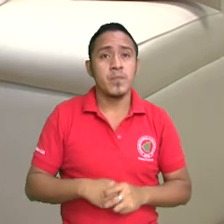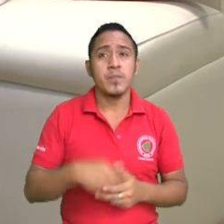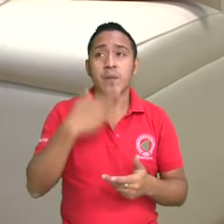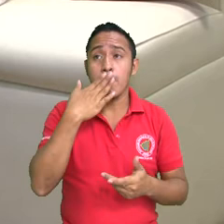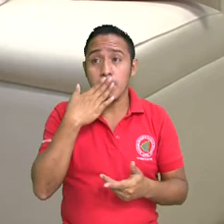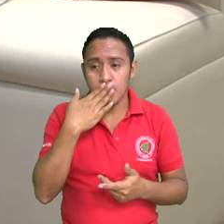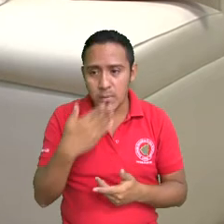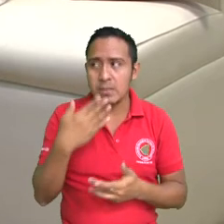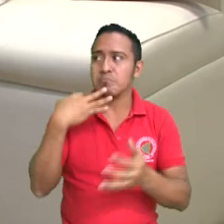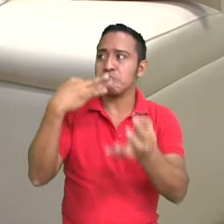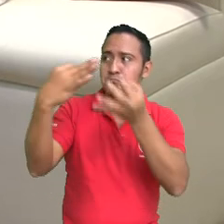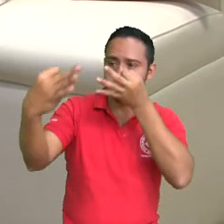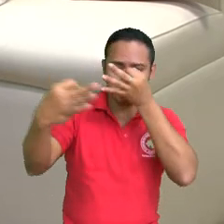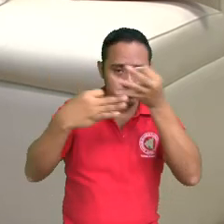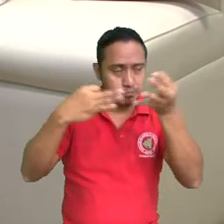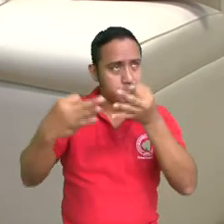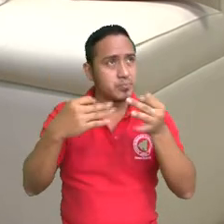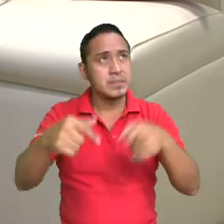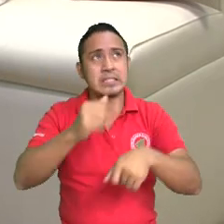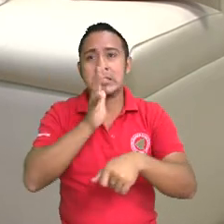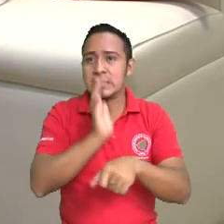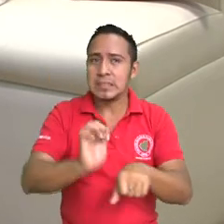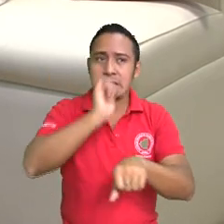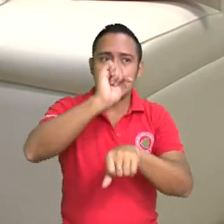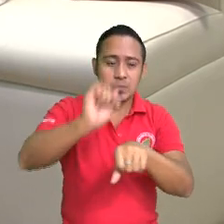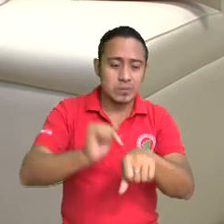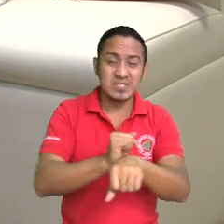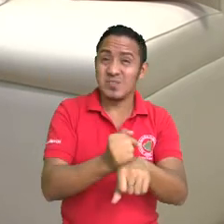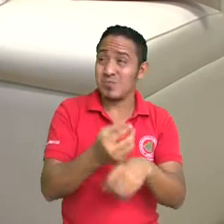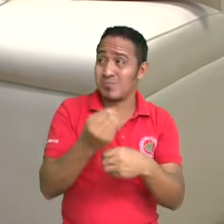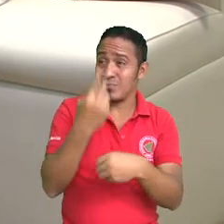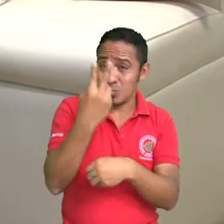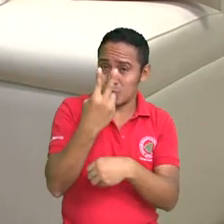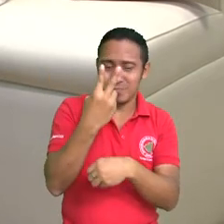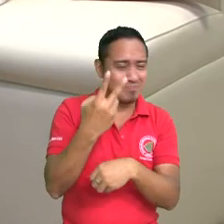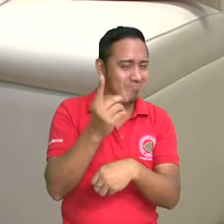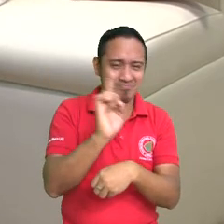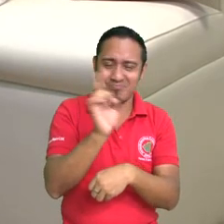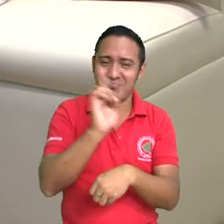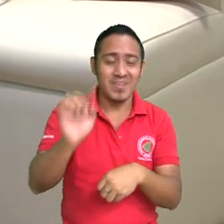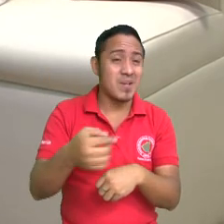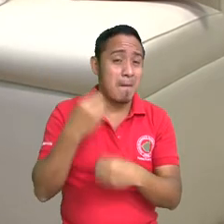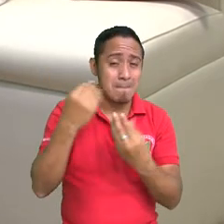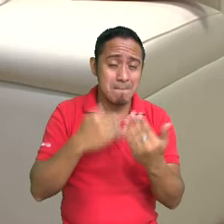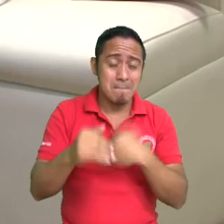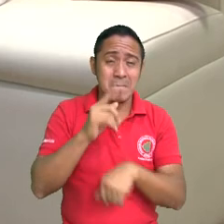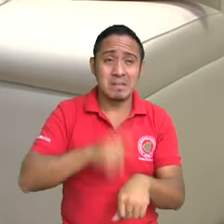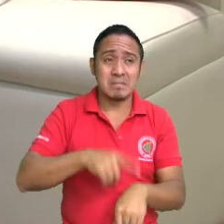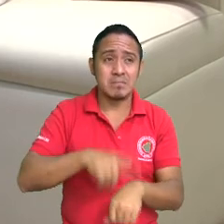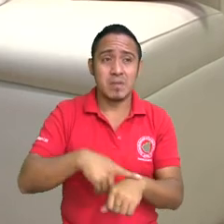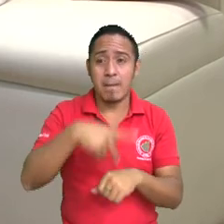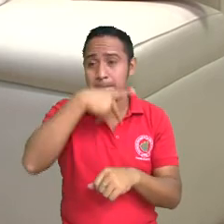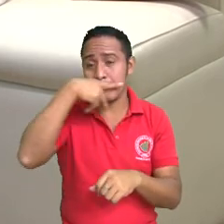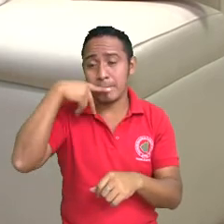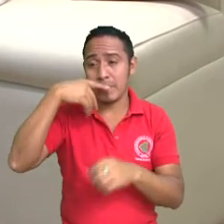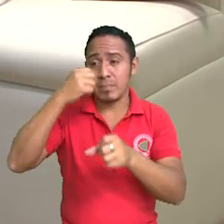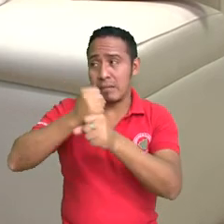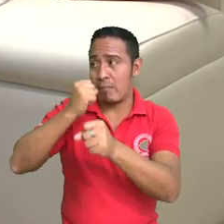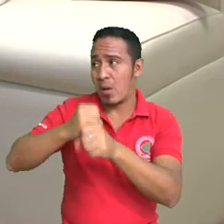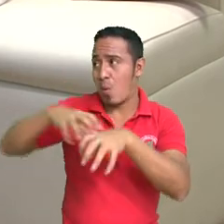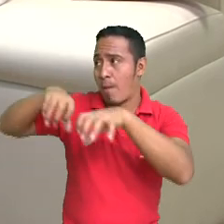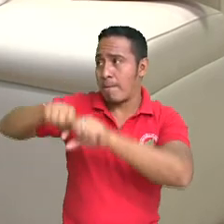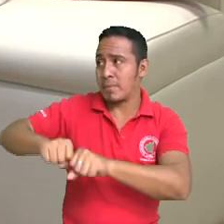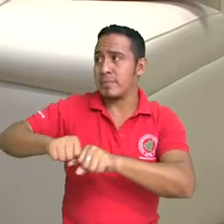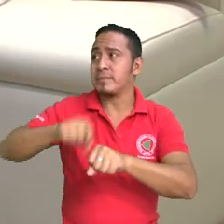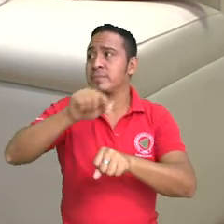su recomendación, dado que ahora los niños pasan horas. Ya no son 2 horas. Pasan, quizás el padre, porque está ocupado, ¿verdad? Y